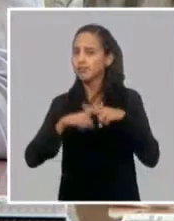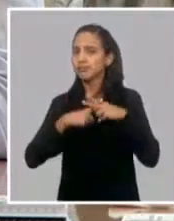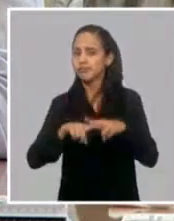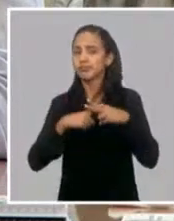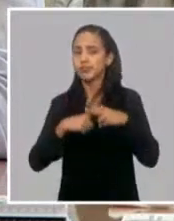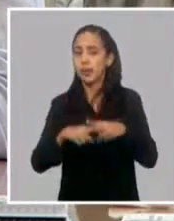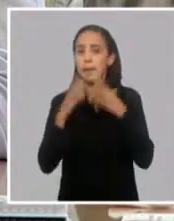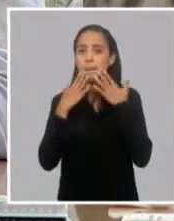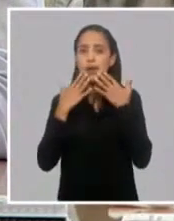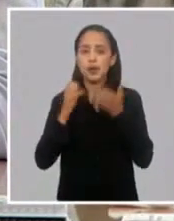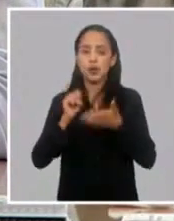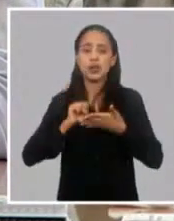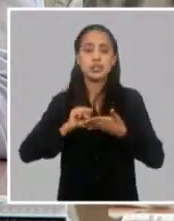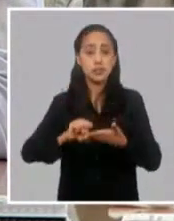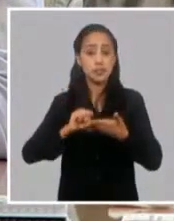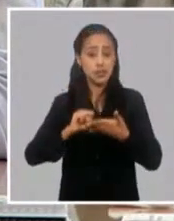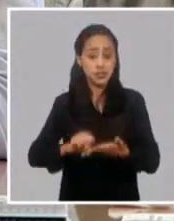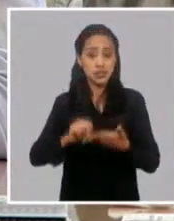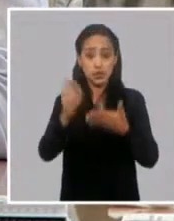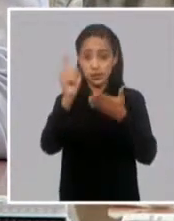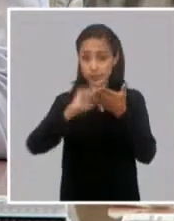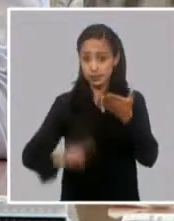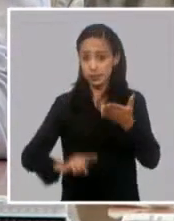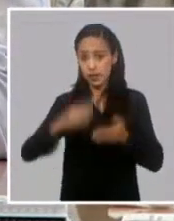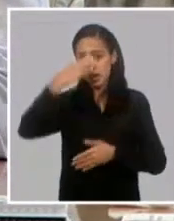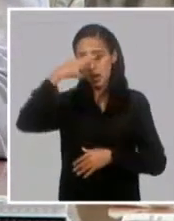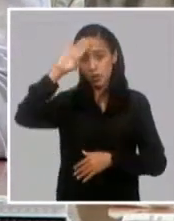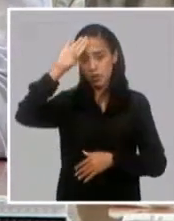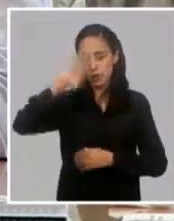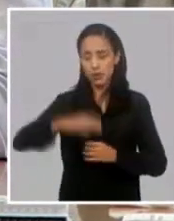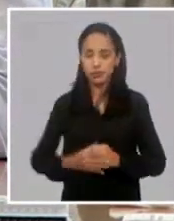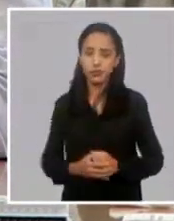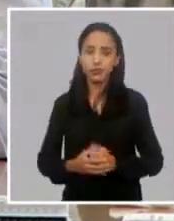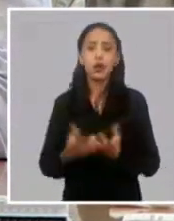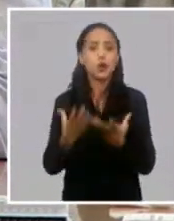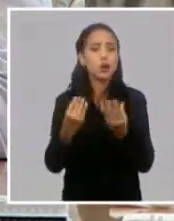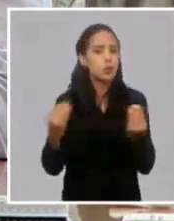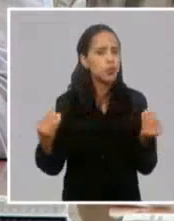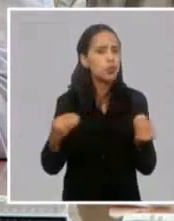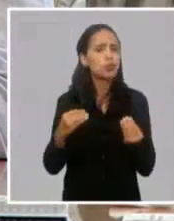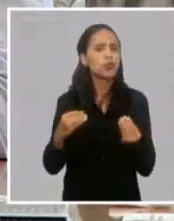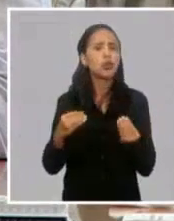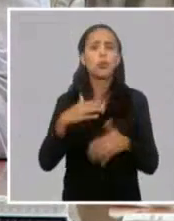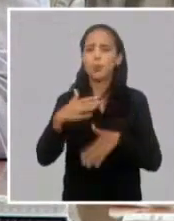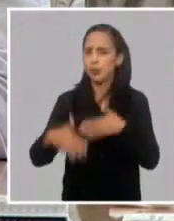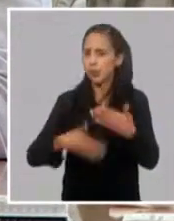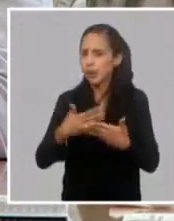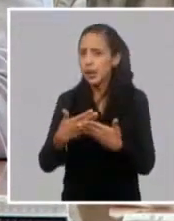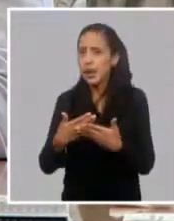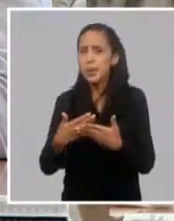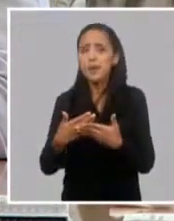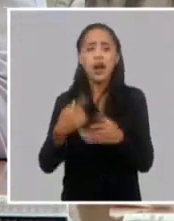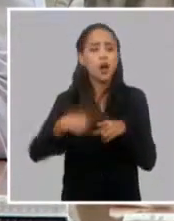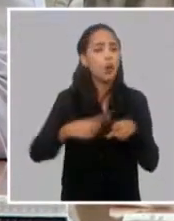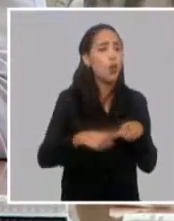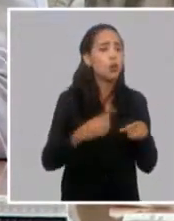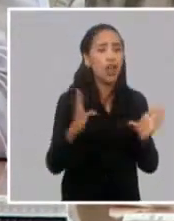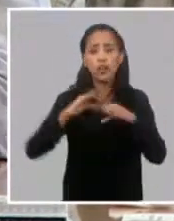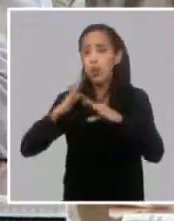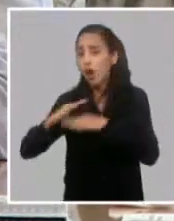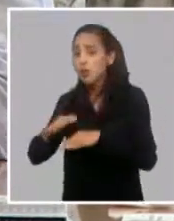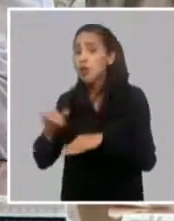servicio electroenergético a la población cubana, y todo un grupo de problemas de carencias, insatisfacciones, problemas